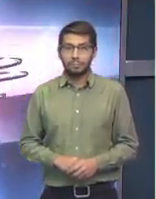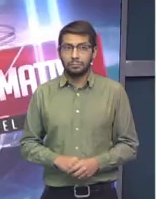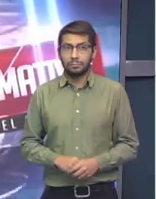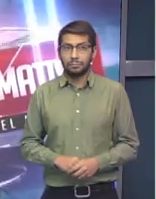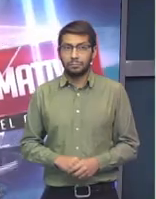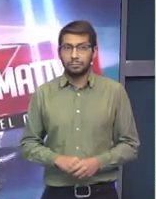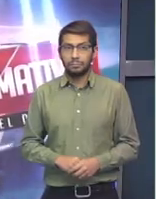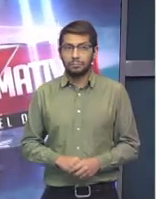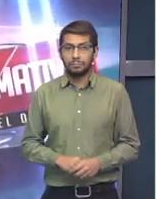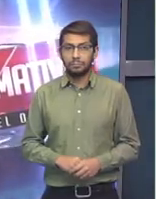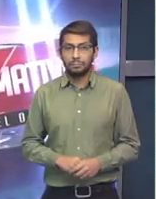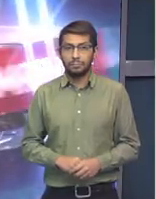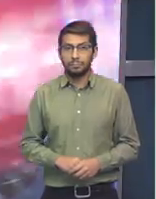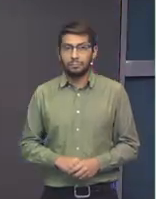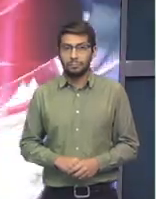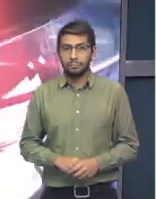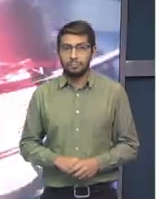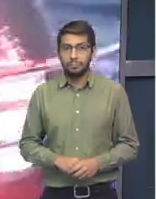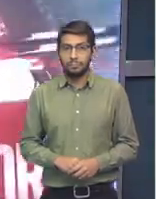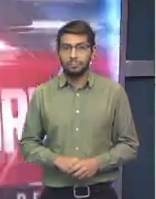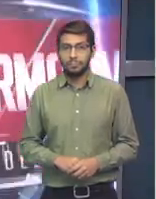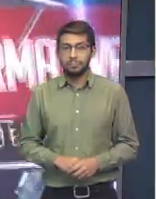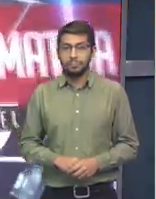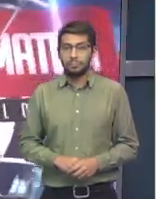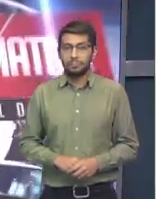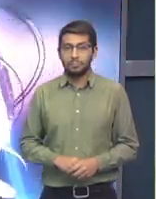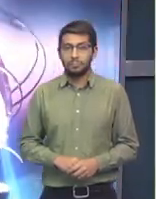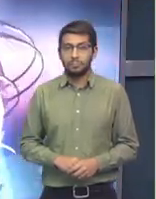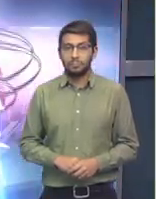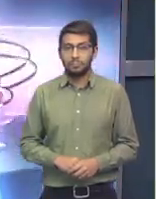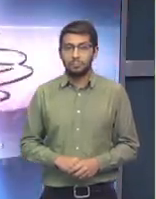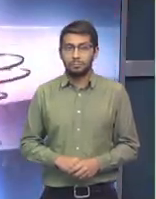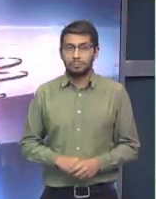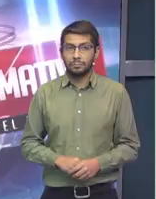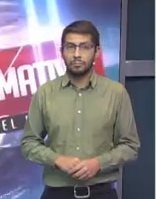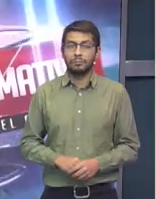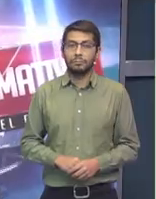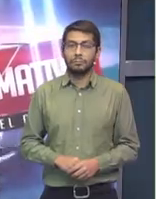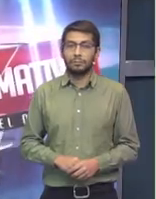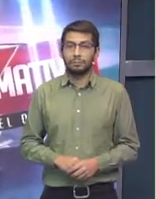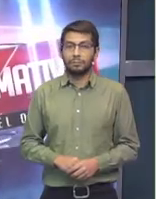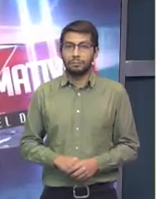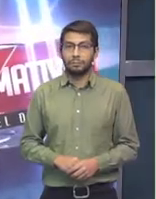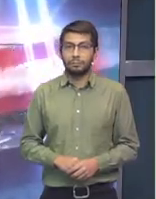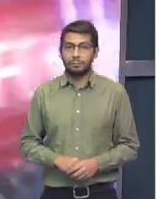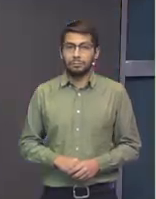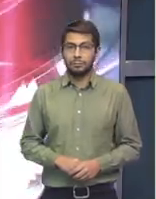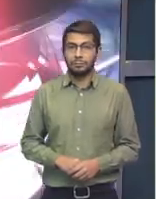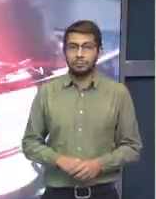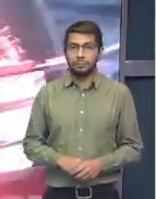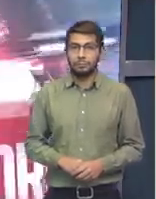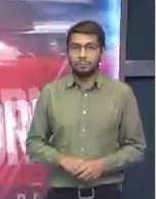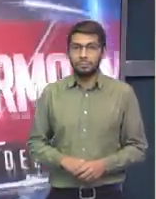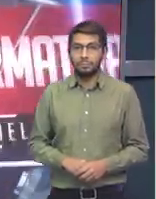lo inhabilita por uh-huh. ese momento a vacunarse. Pero por eso hacemos hincapié que el que no esté en esa